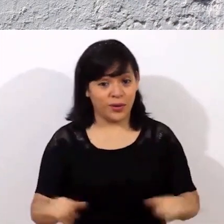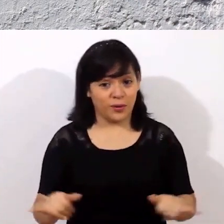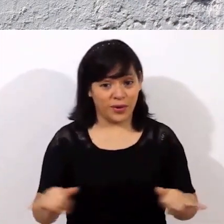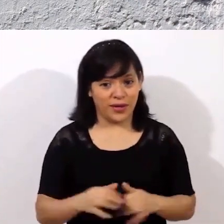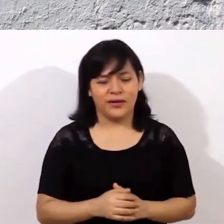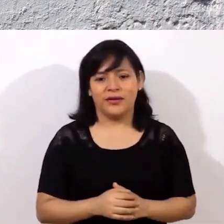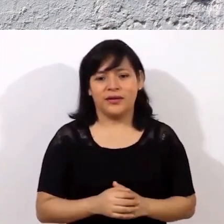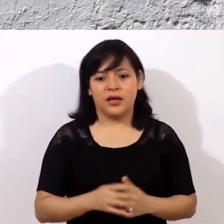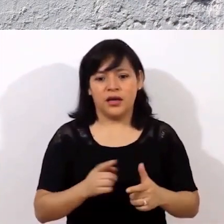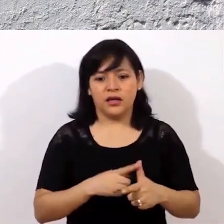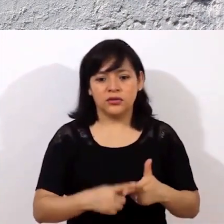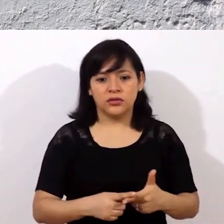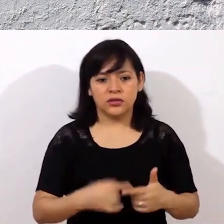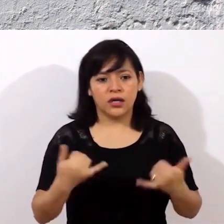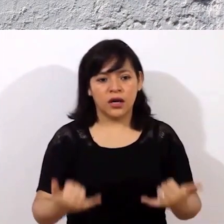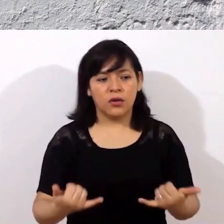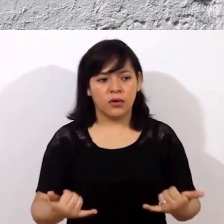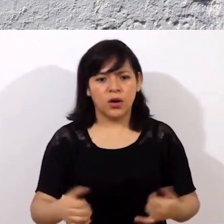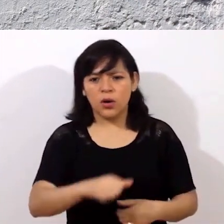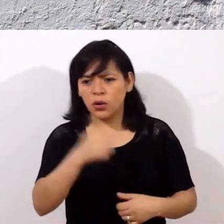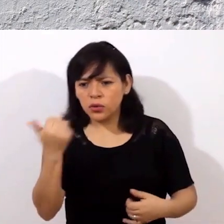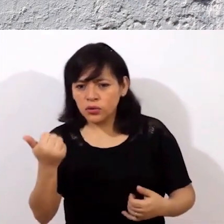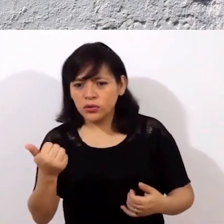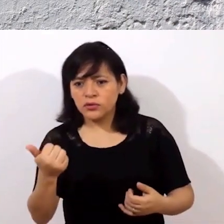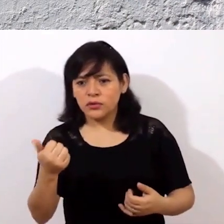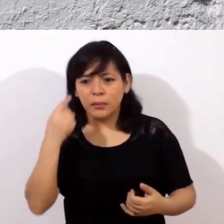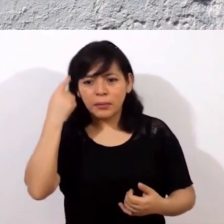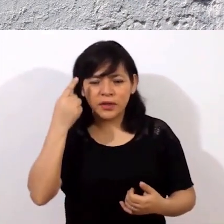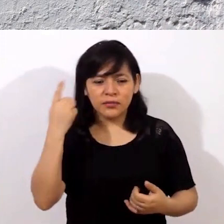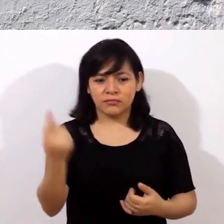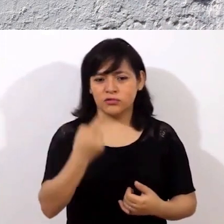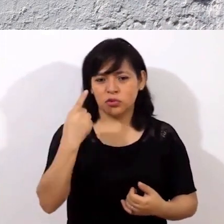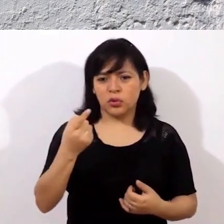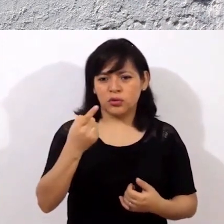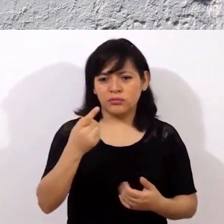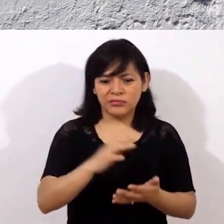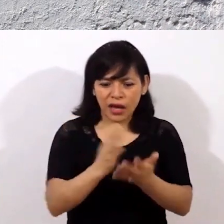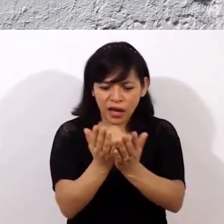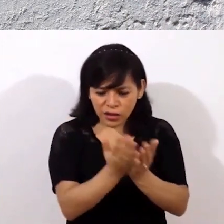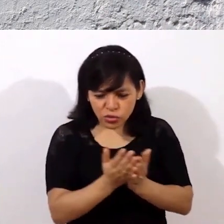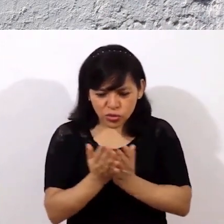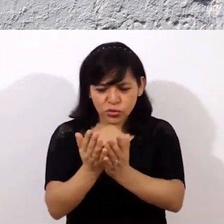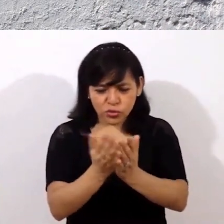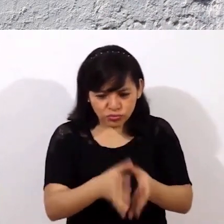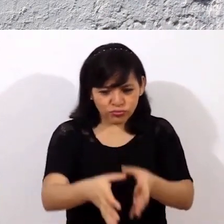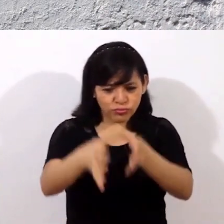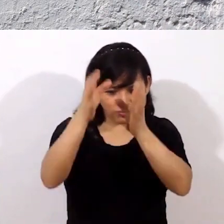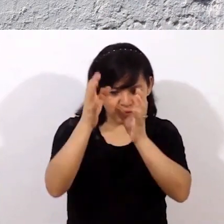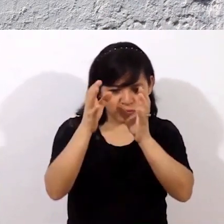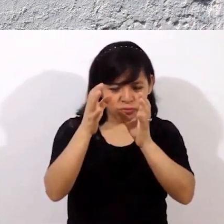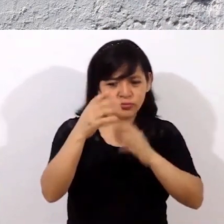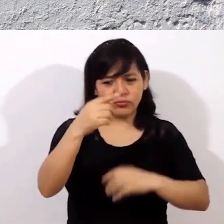Y no es solamente tener datos, tener información, algo teórico en la cabeza. Tiene que ver con un